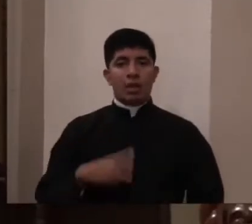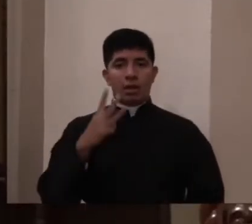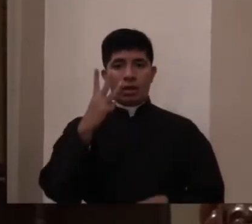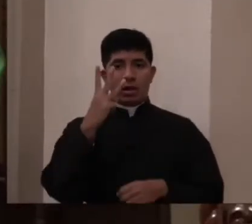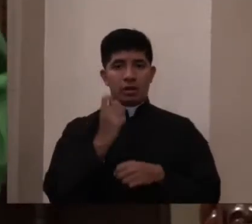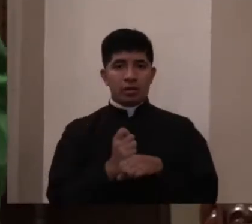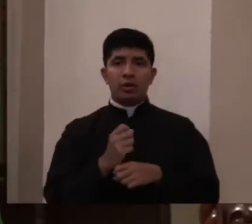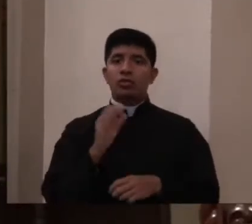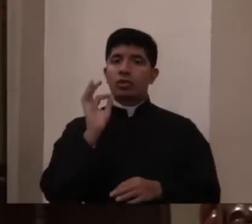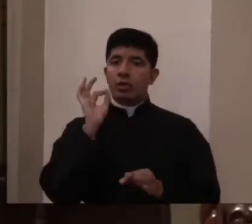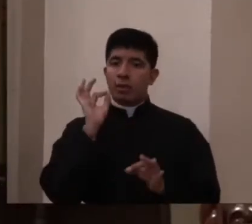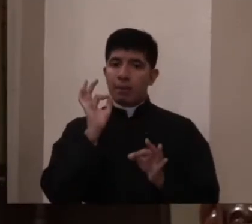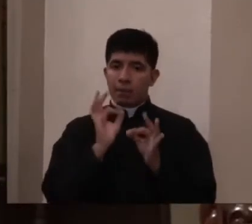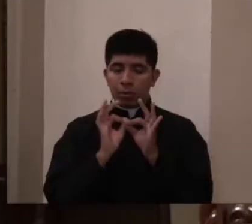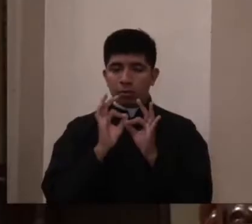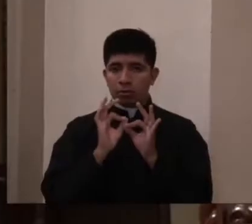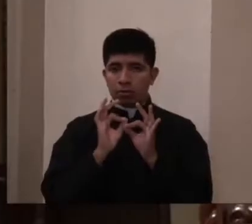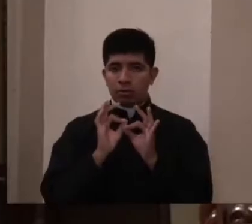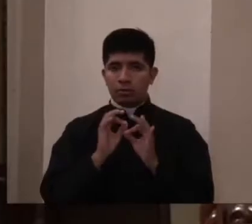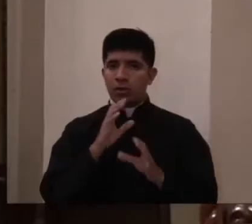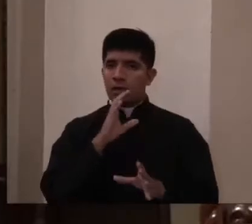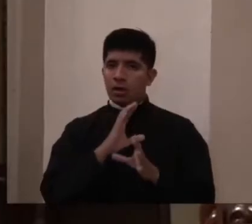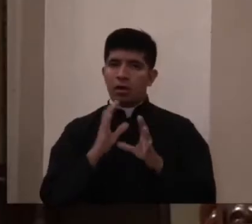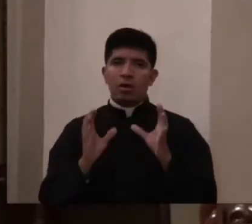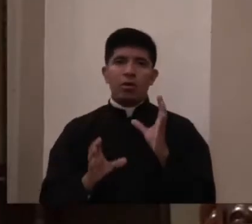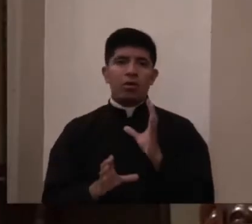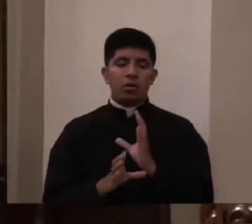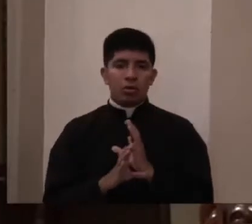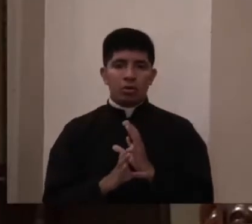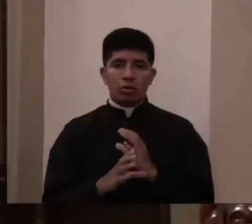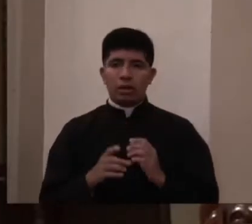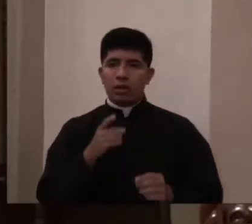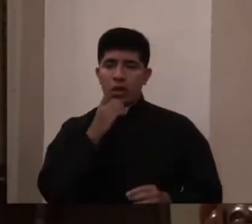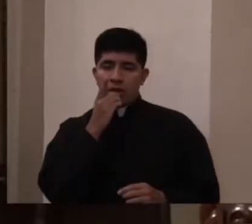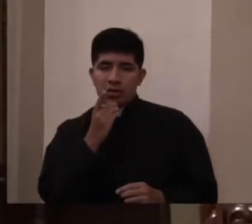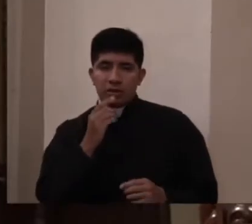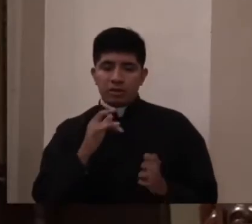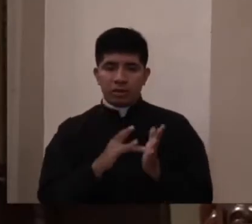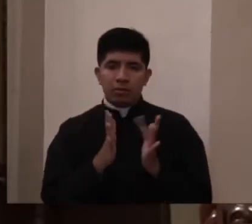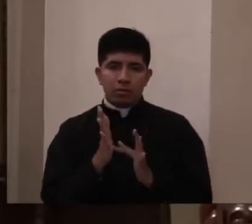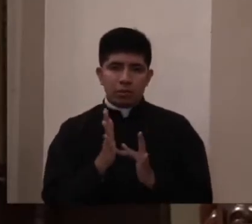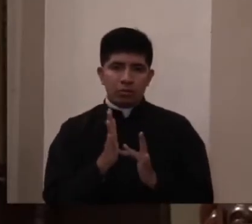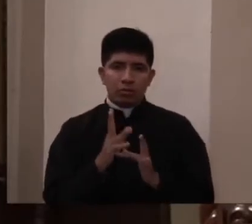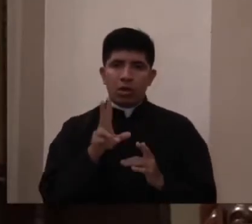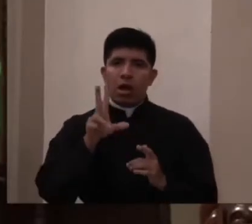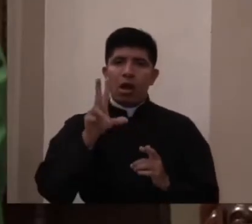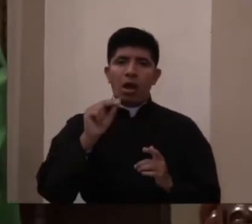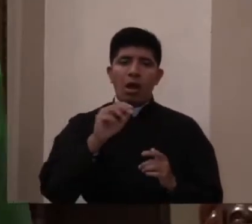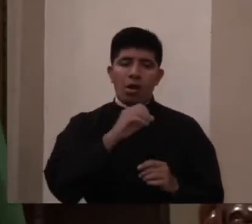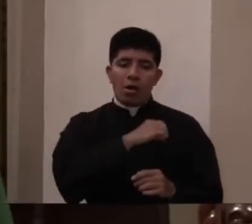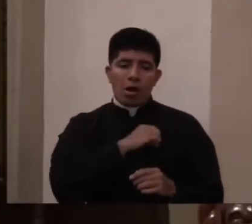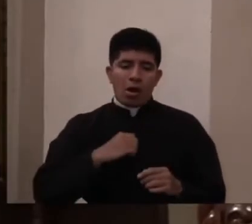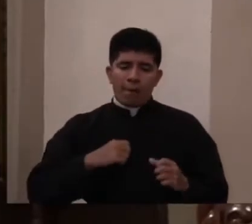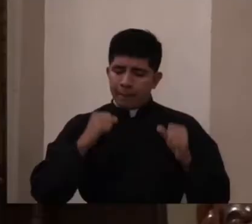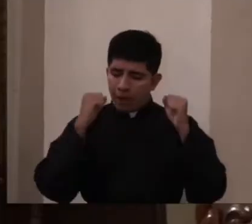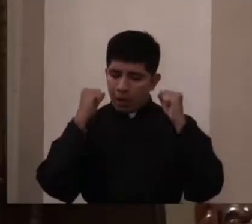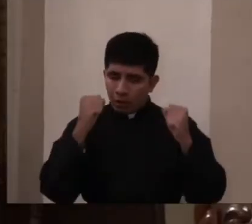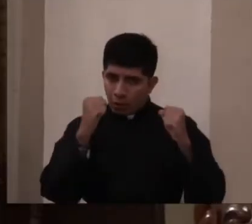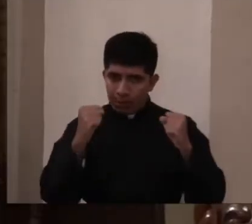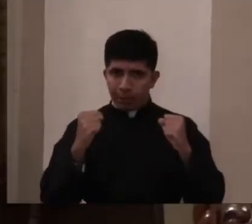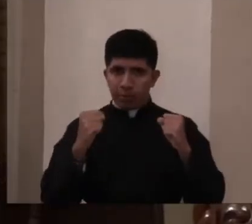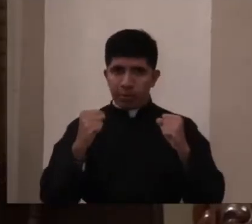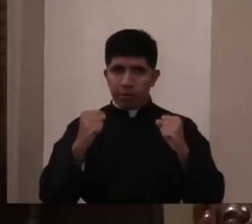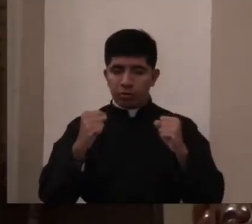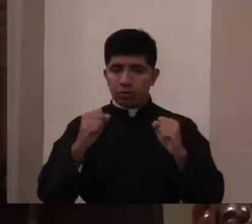a dar buen ejemplo, a no ser irresponsables en nuestra conducta por el impacto que ello